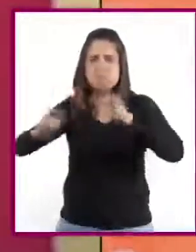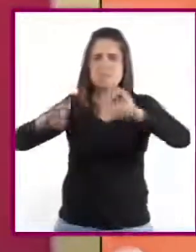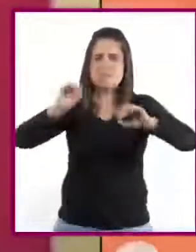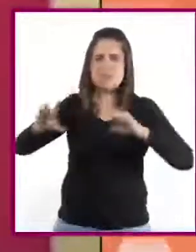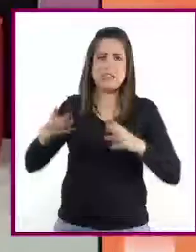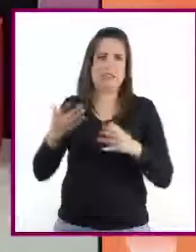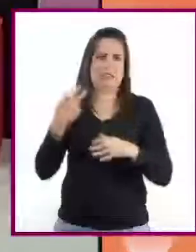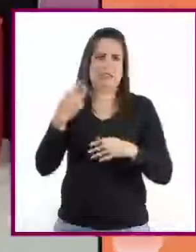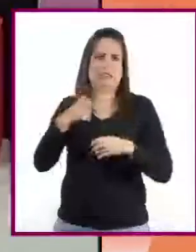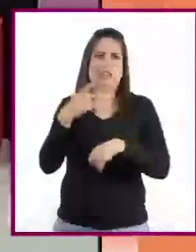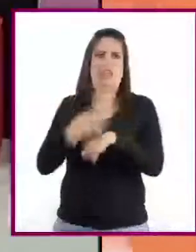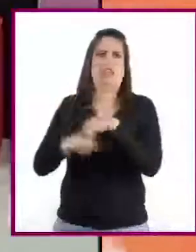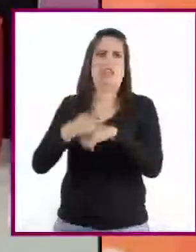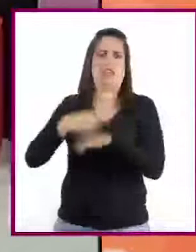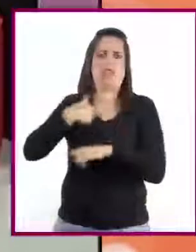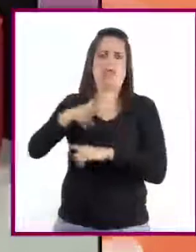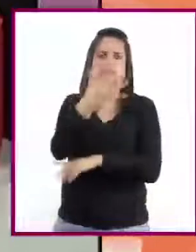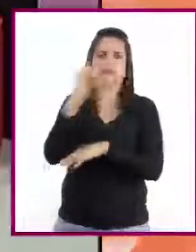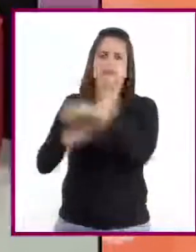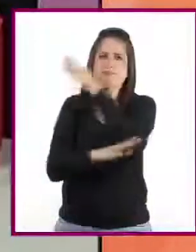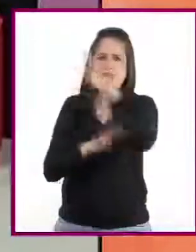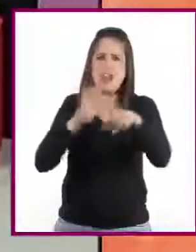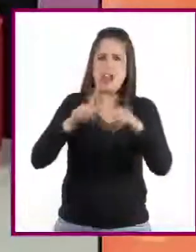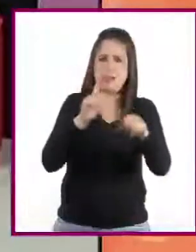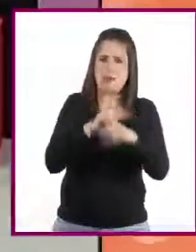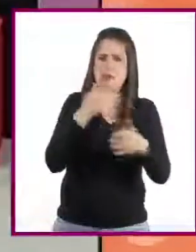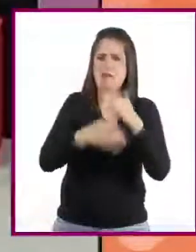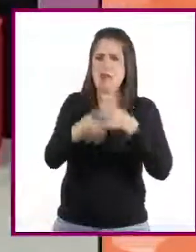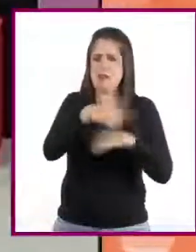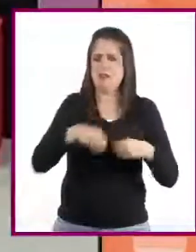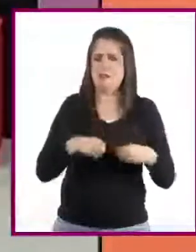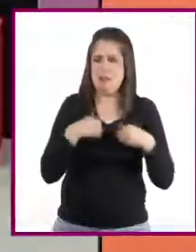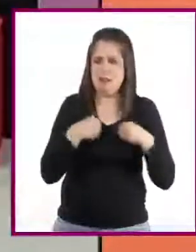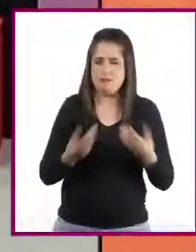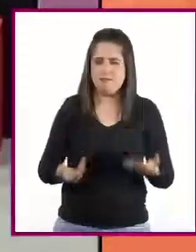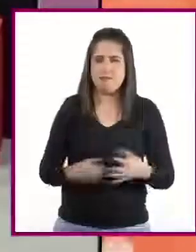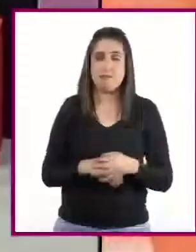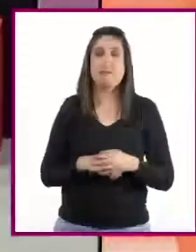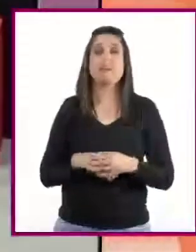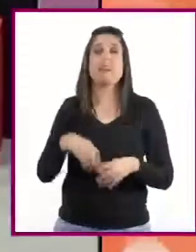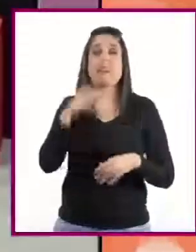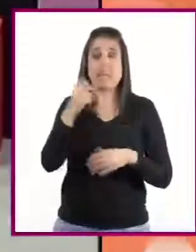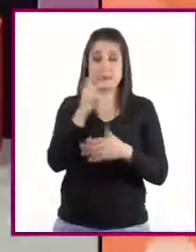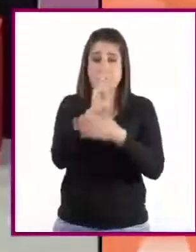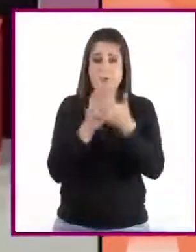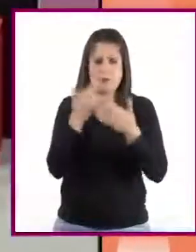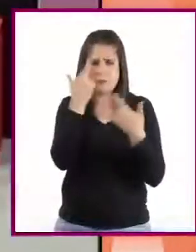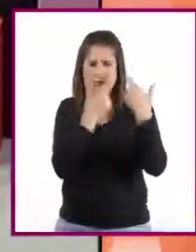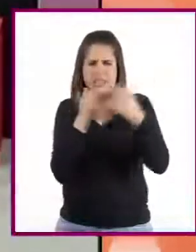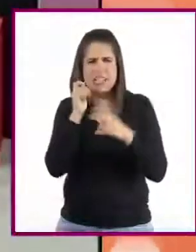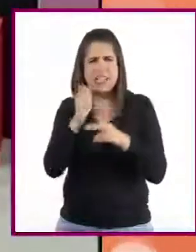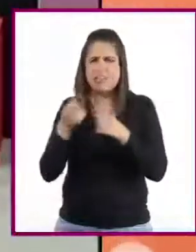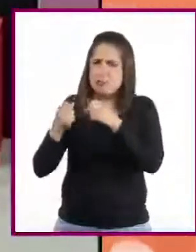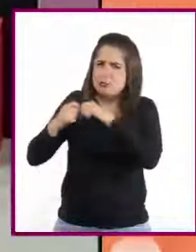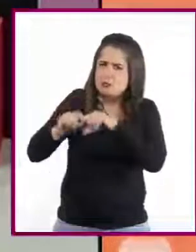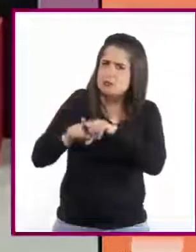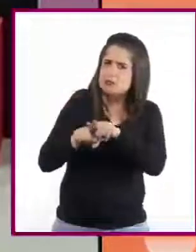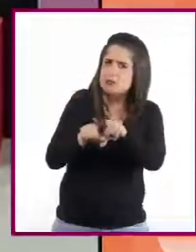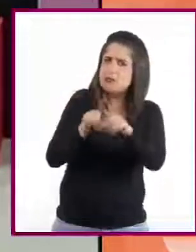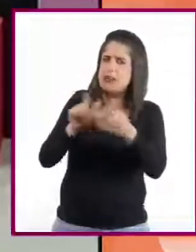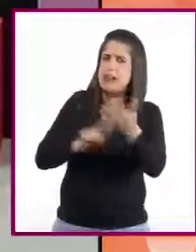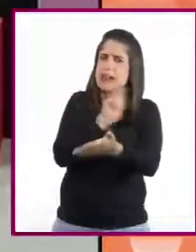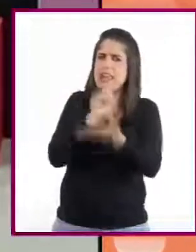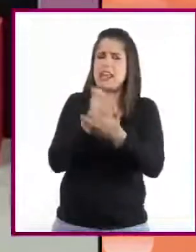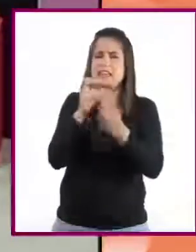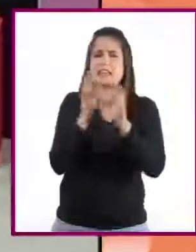ambiente. Muchas gracias por tu comentario. En este programa analizaremos qué es el apego a la legalidad y la